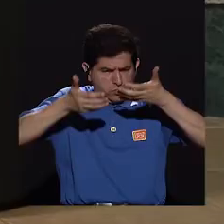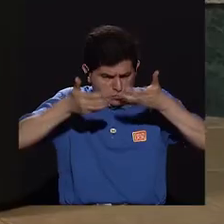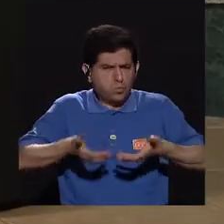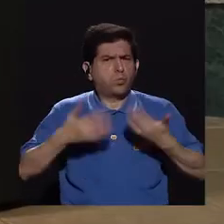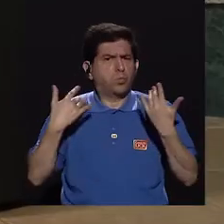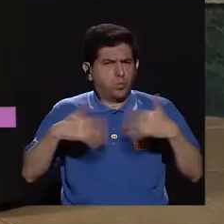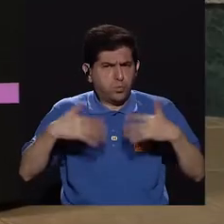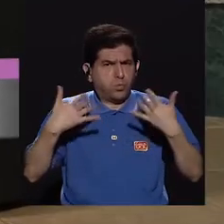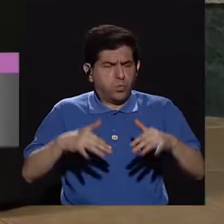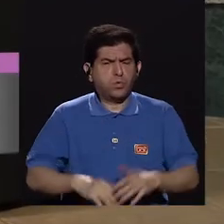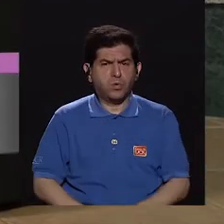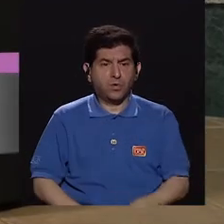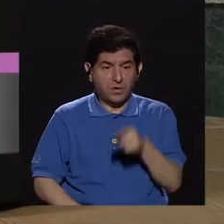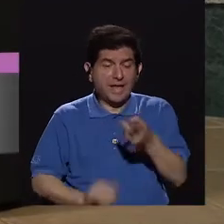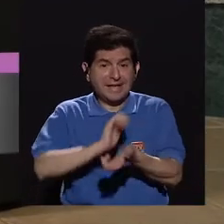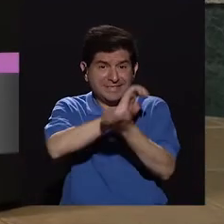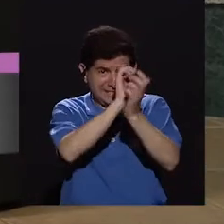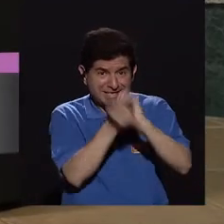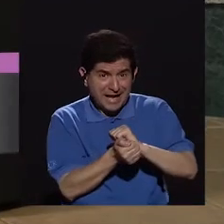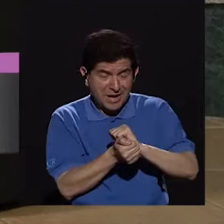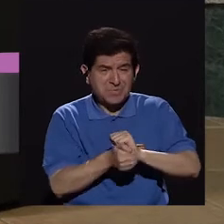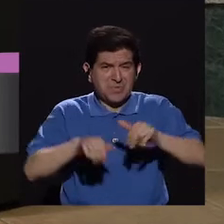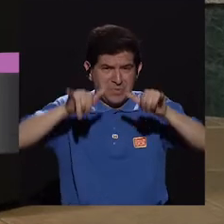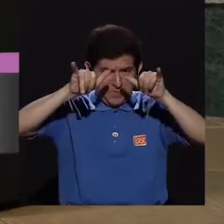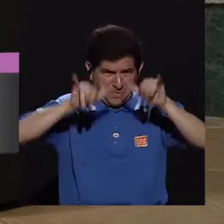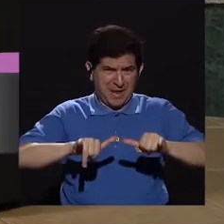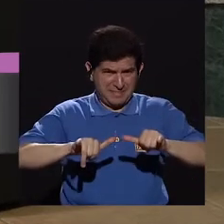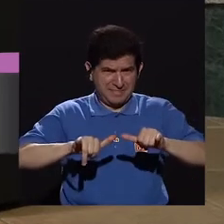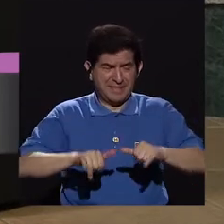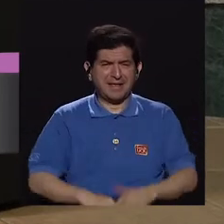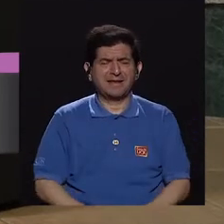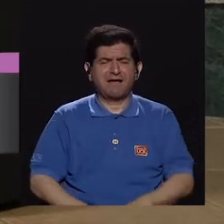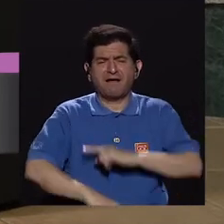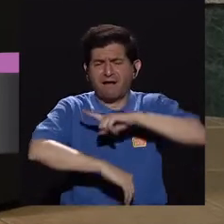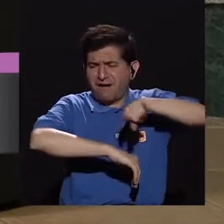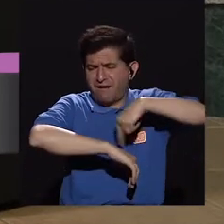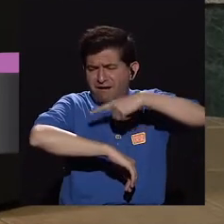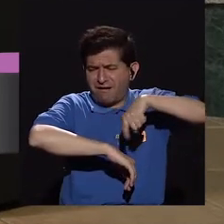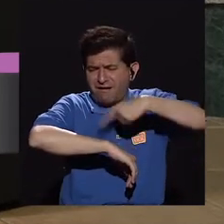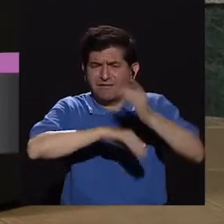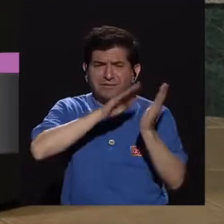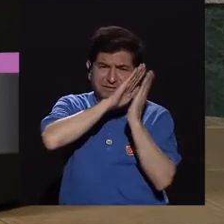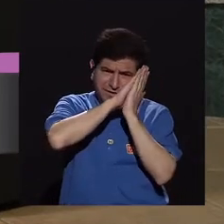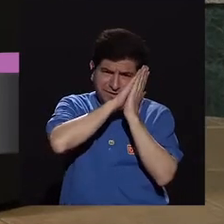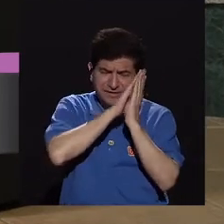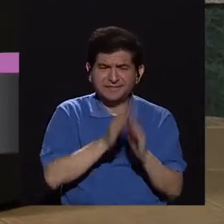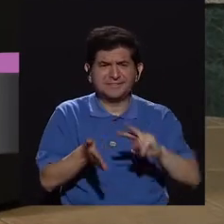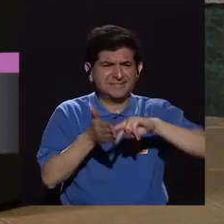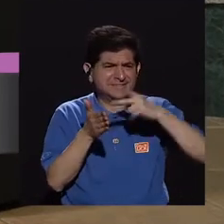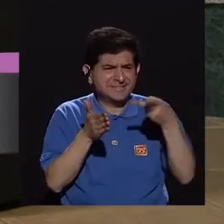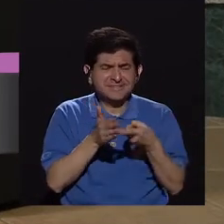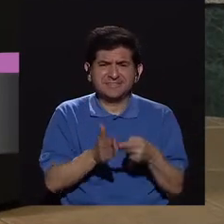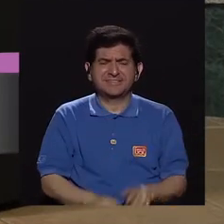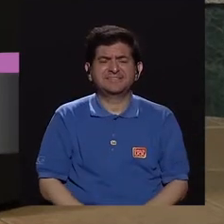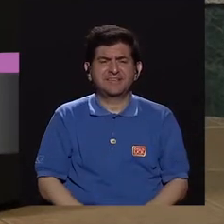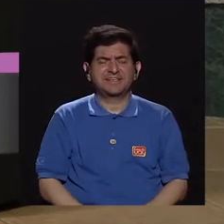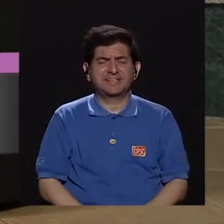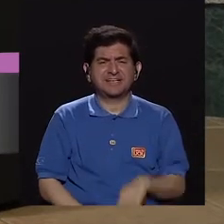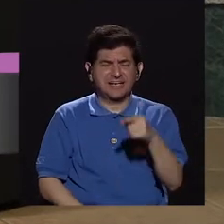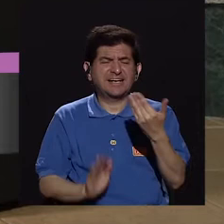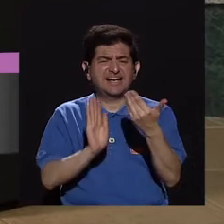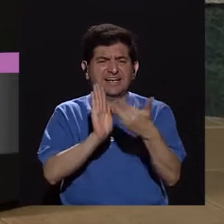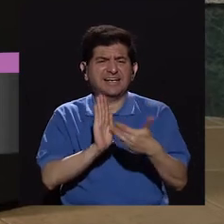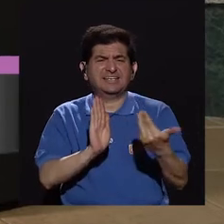pesado. Entonces, hacer ese cambio o mantener esa posición durante muchas horas al dormir produce algún tipo